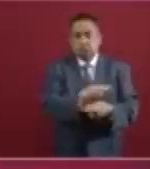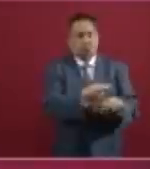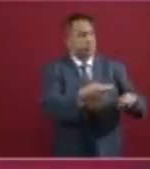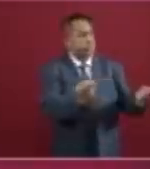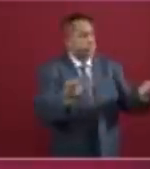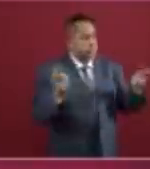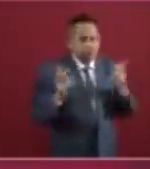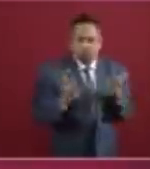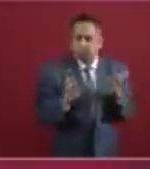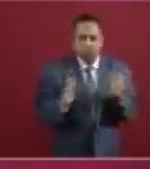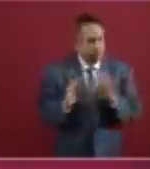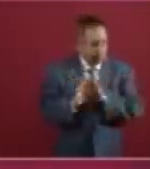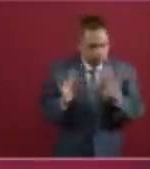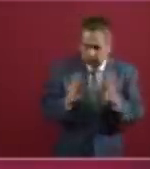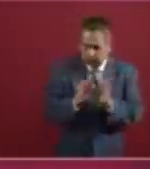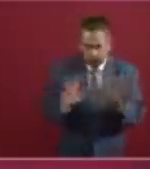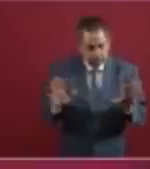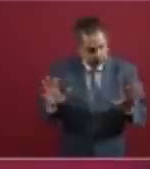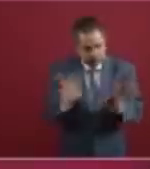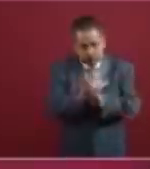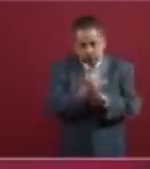Estamos ahora ajustando